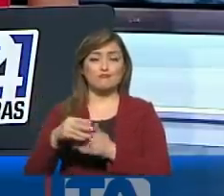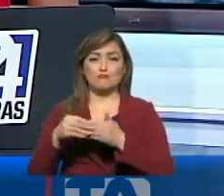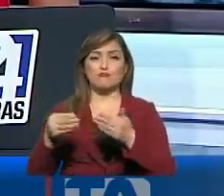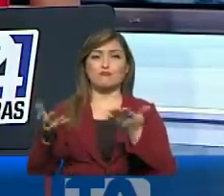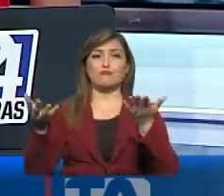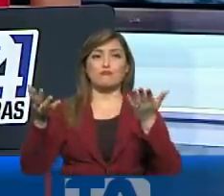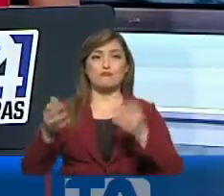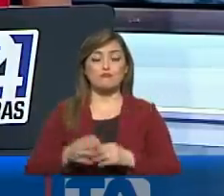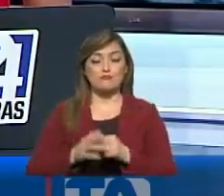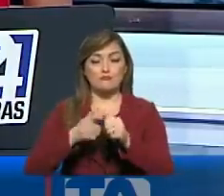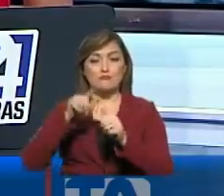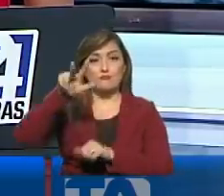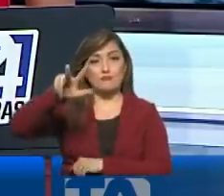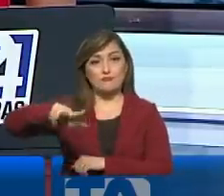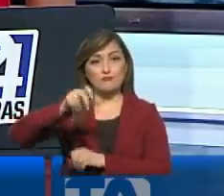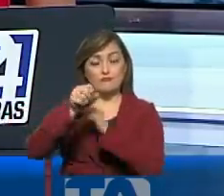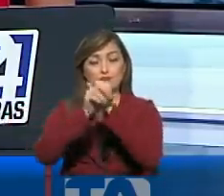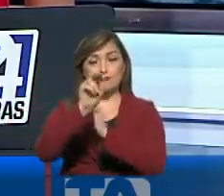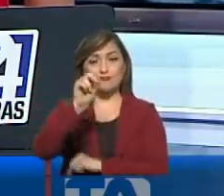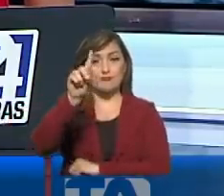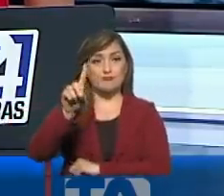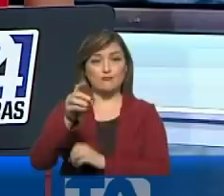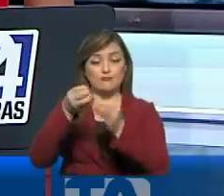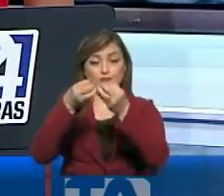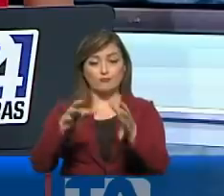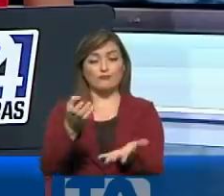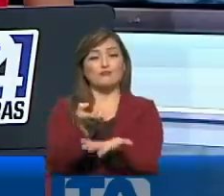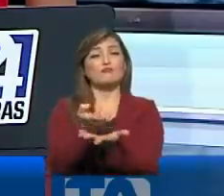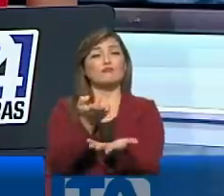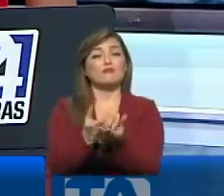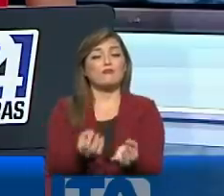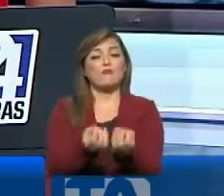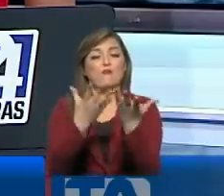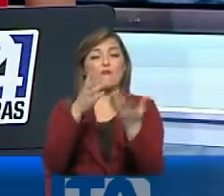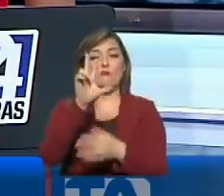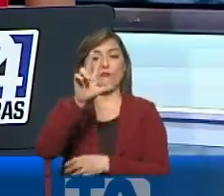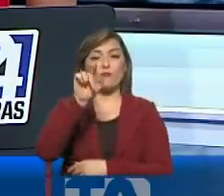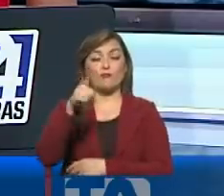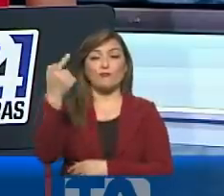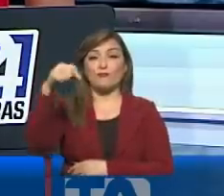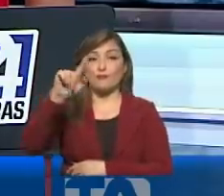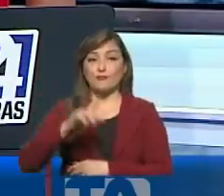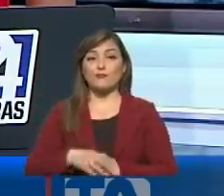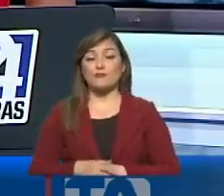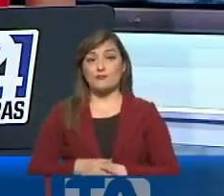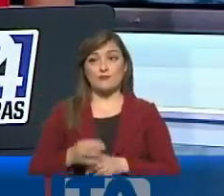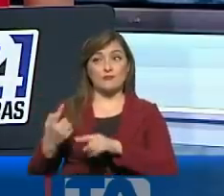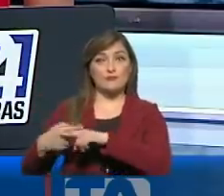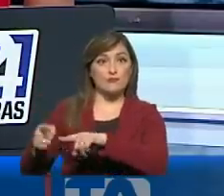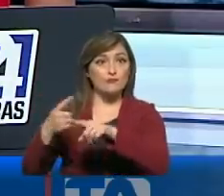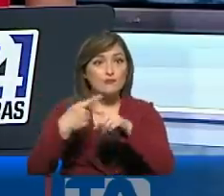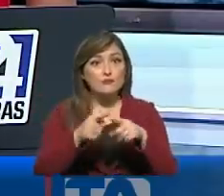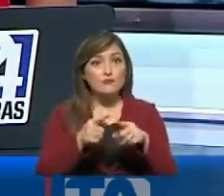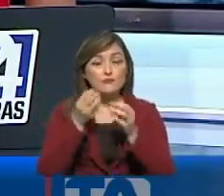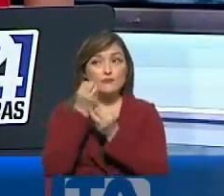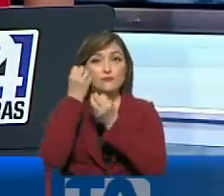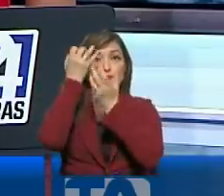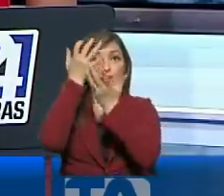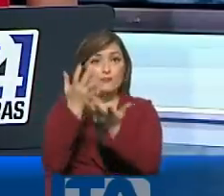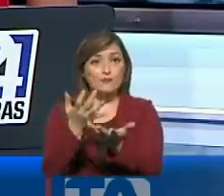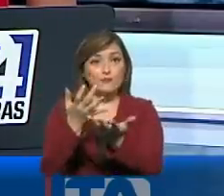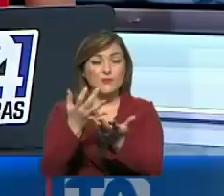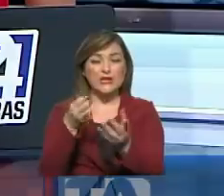dólares. En el primer trimestre de este año, las pérdidas alcanzan los 3 mil millones y varios sectores se anuncian